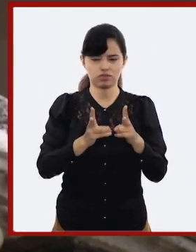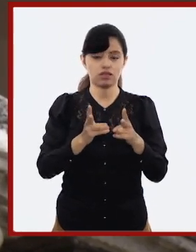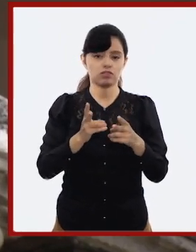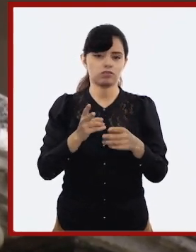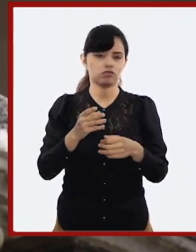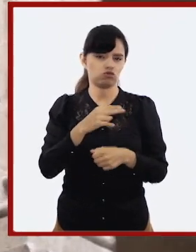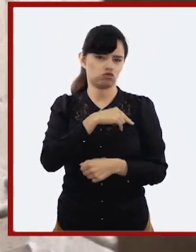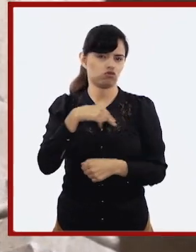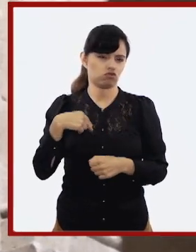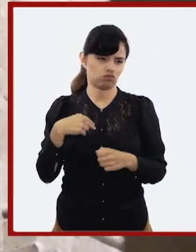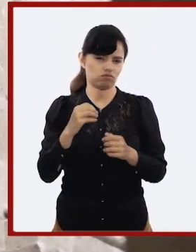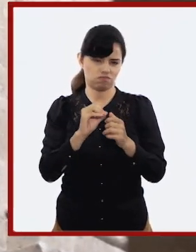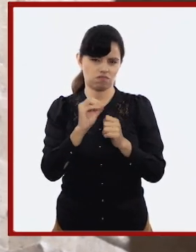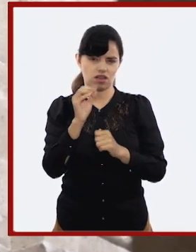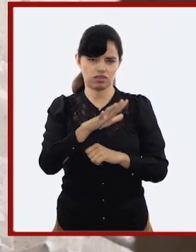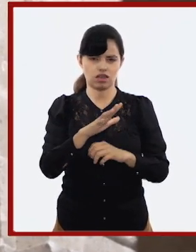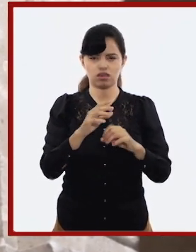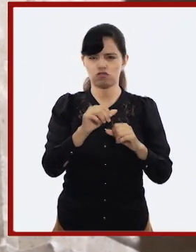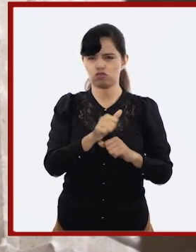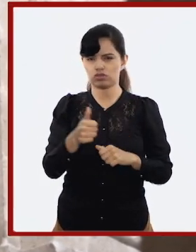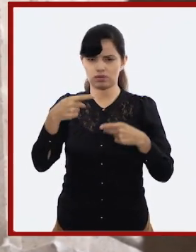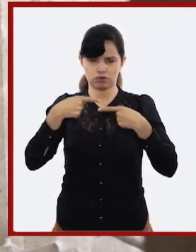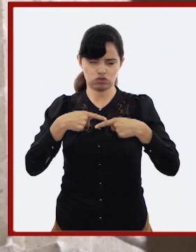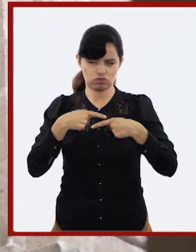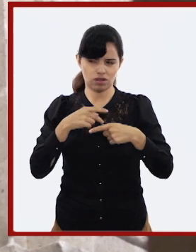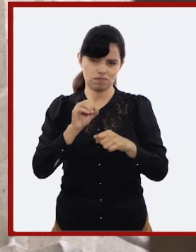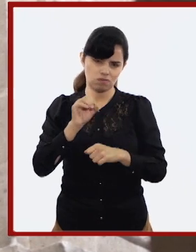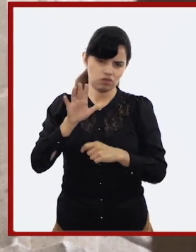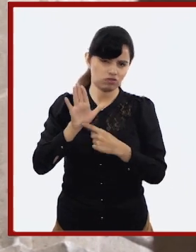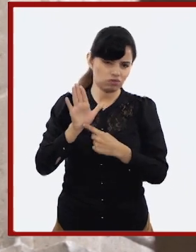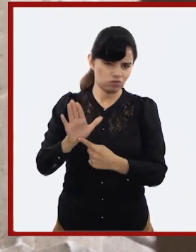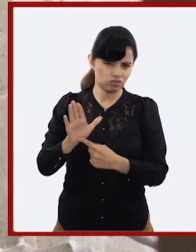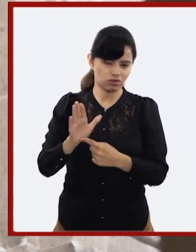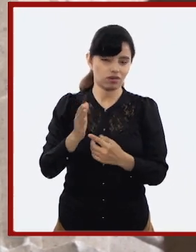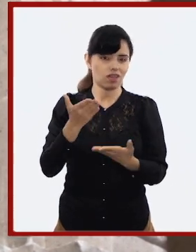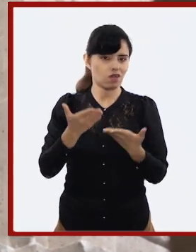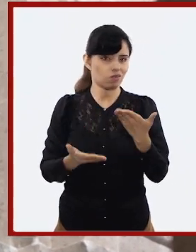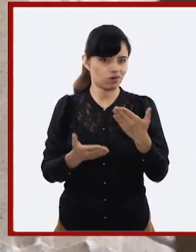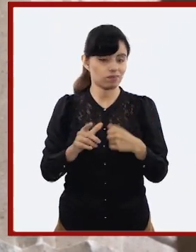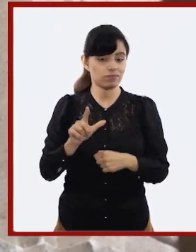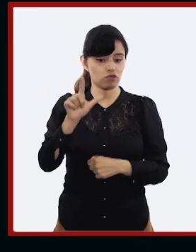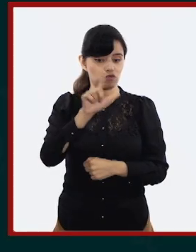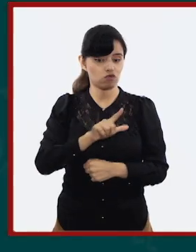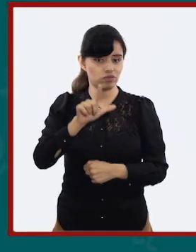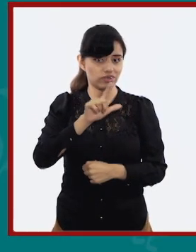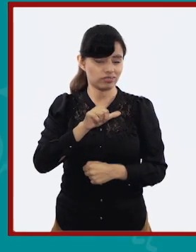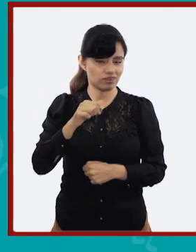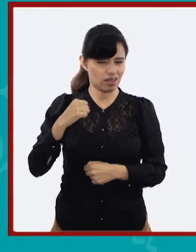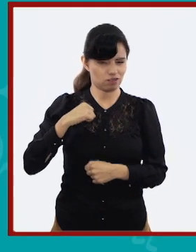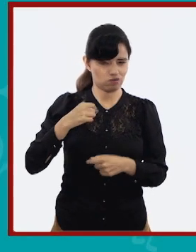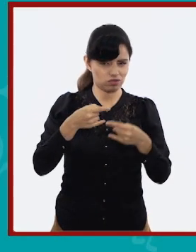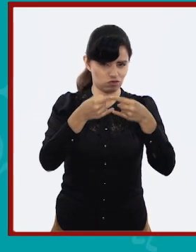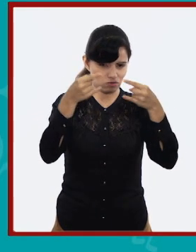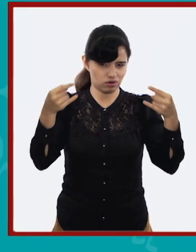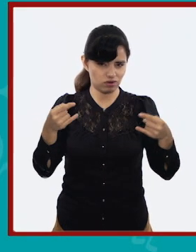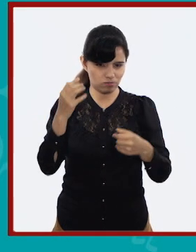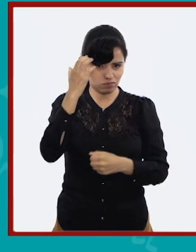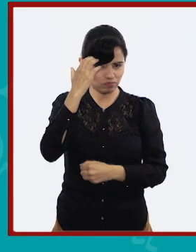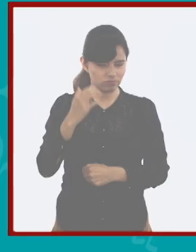en redes sociales? Ahora vamos a un segmento igual de interesante, Lunes de Antropología.